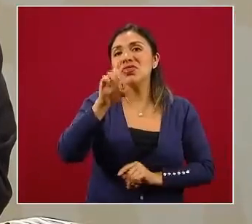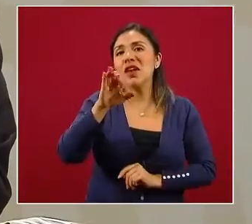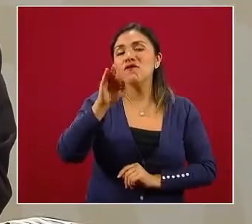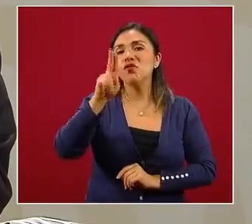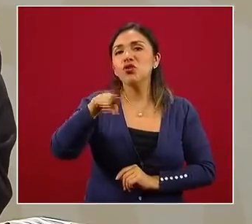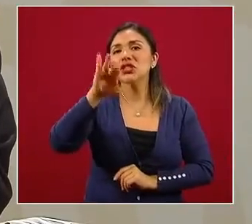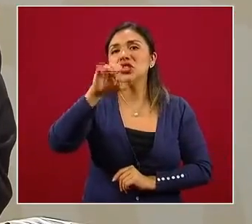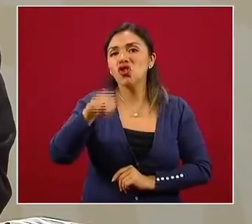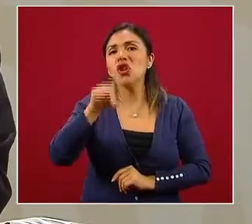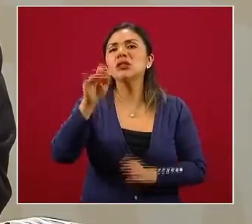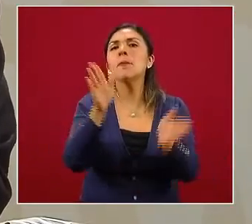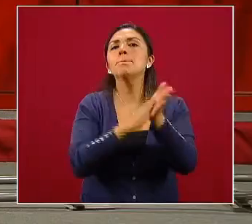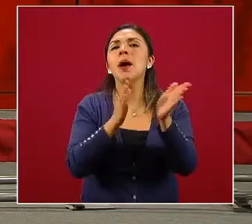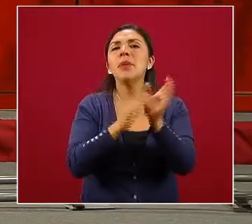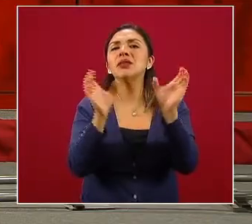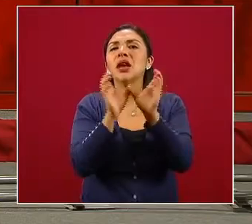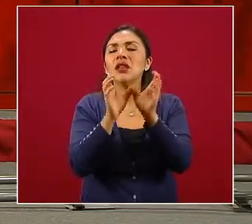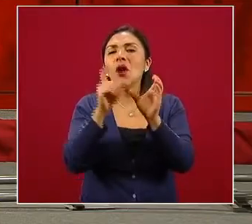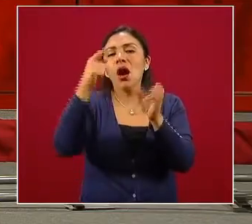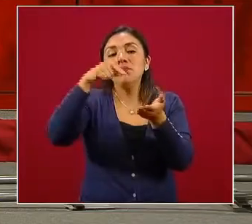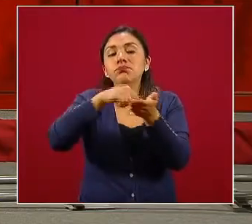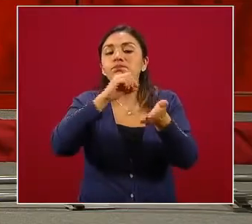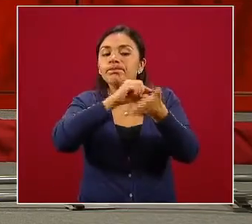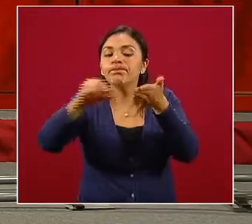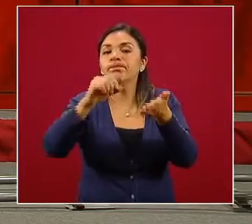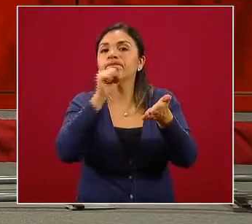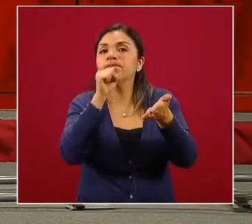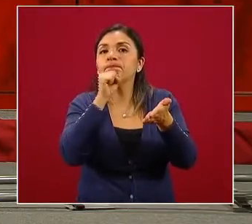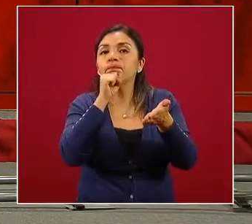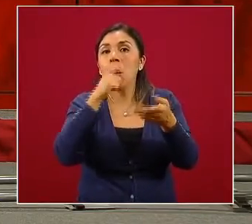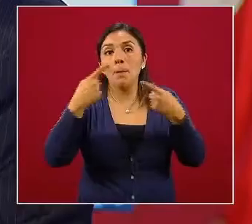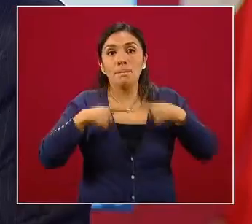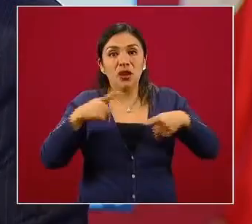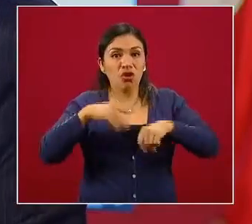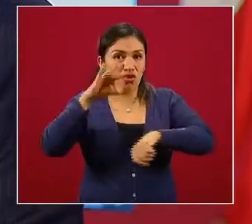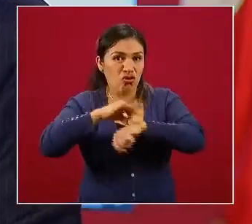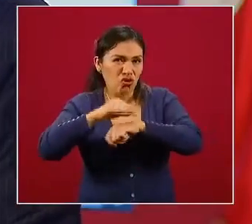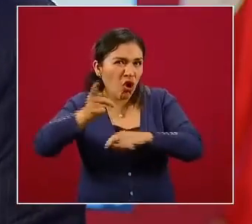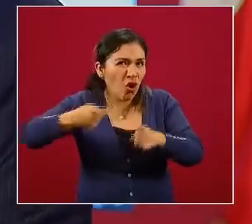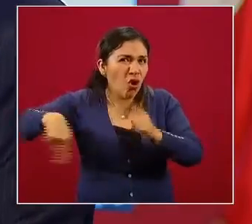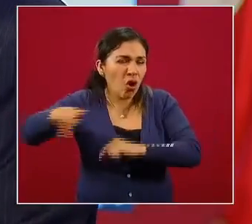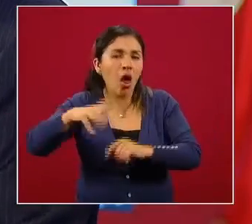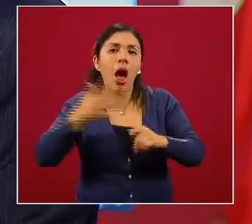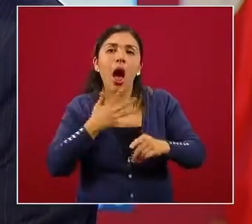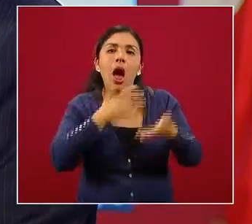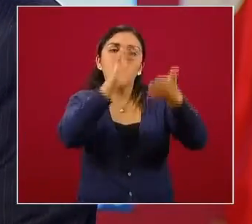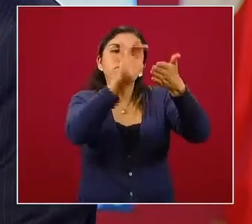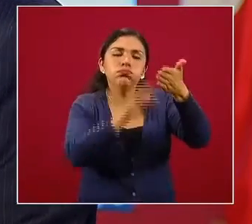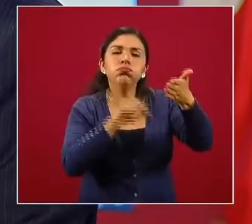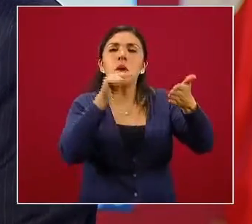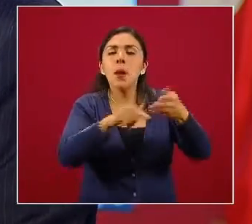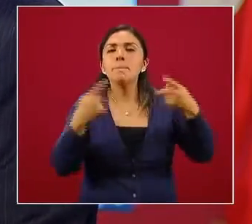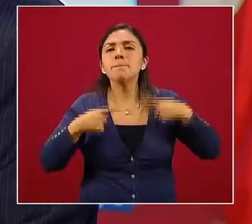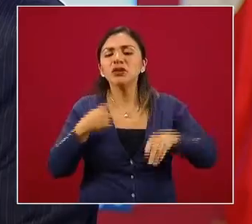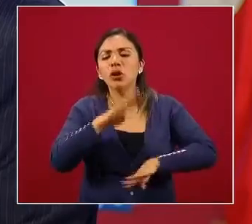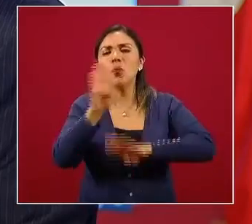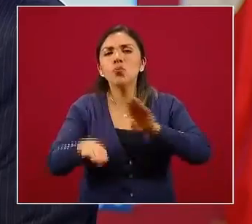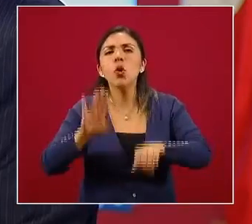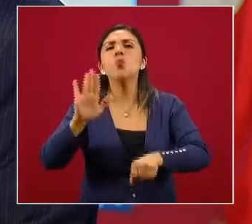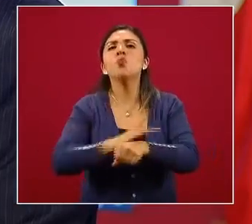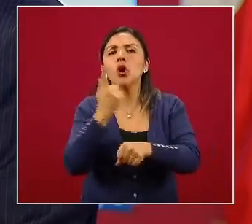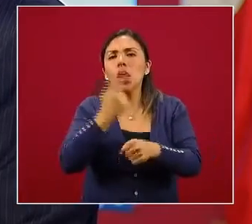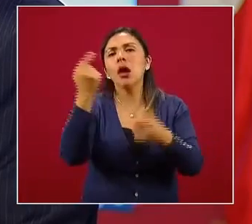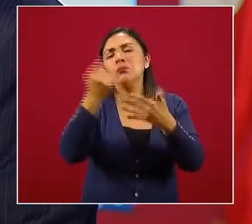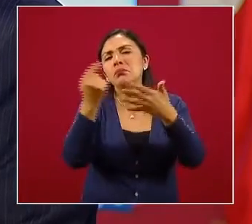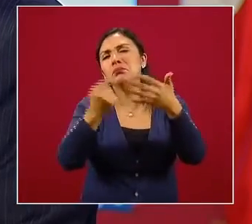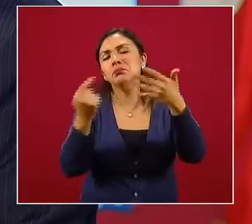el documento de donde el personal generalmente de salud documenta las causas de muerte. Desde